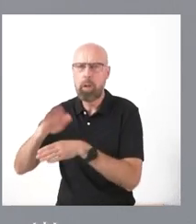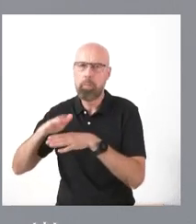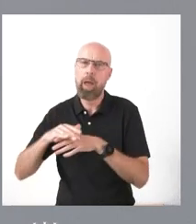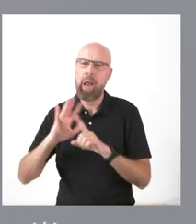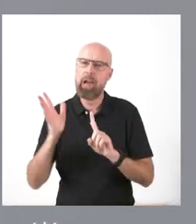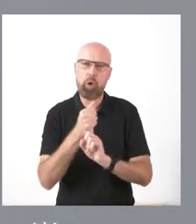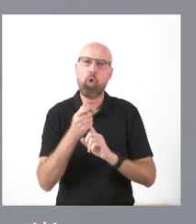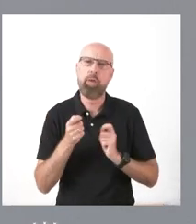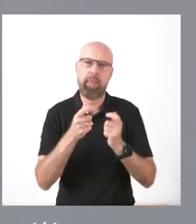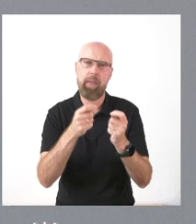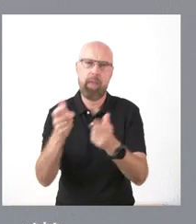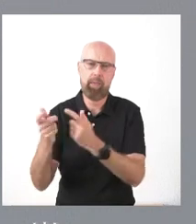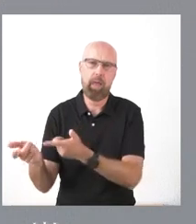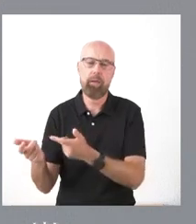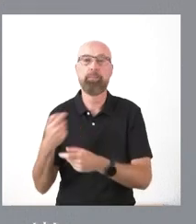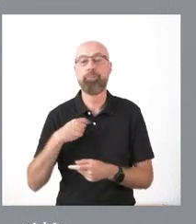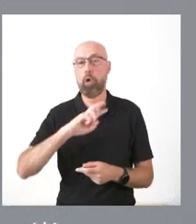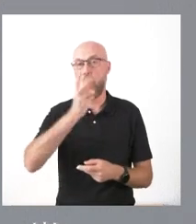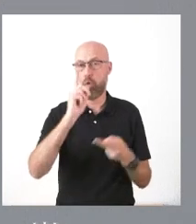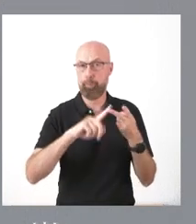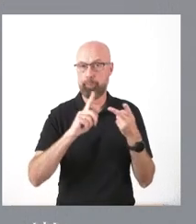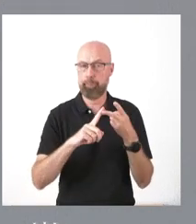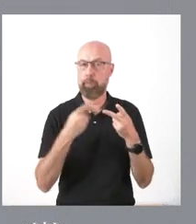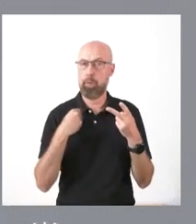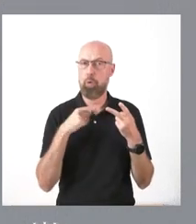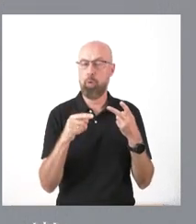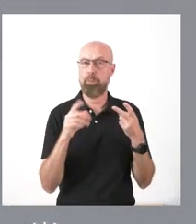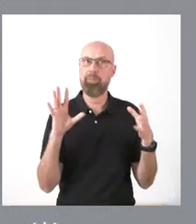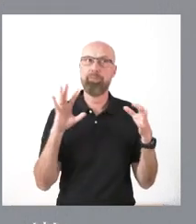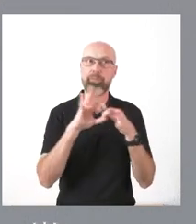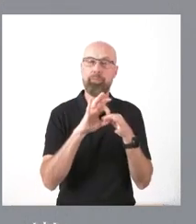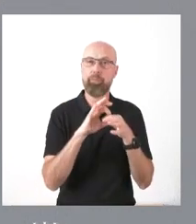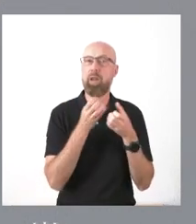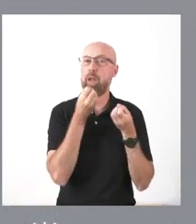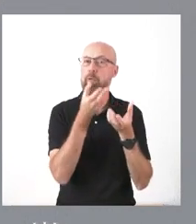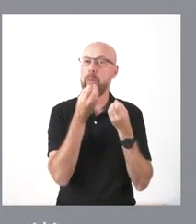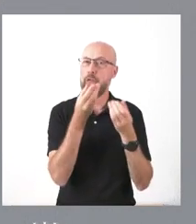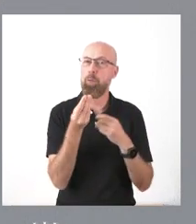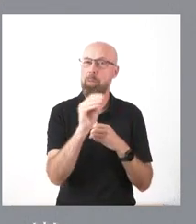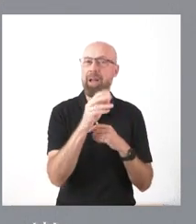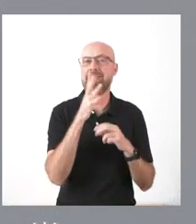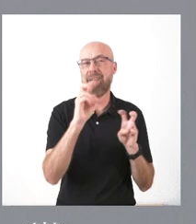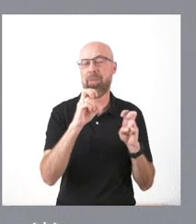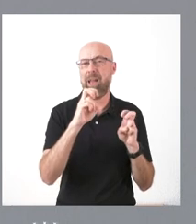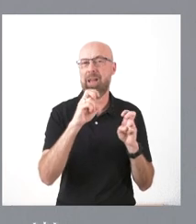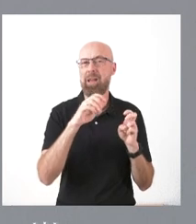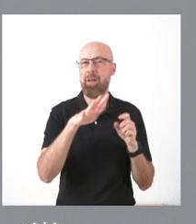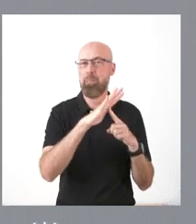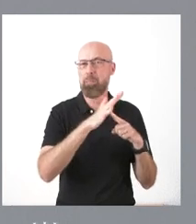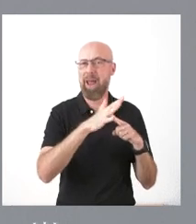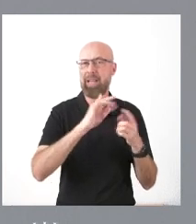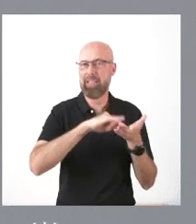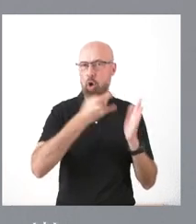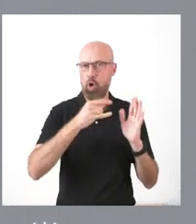el segundo de los aspectos que es el que tiene que ver con información Nacional sobre el Parque tecnológico de León nosotros